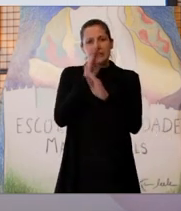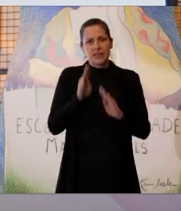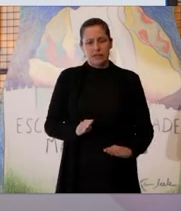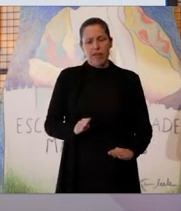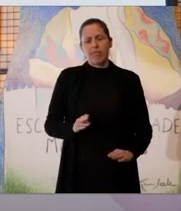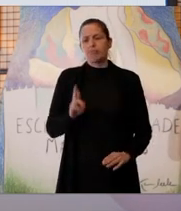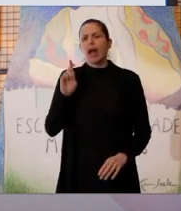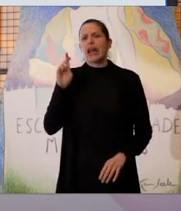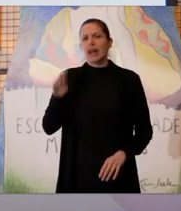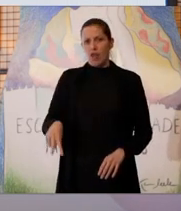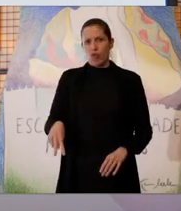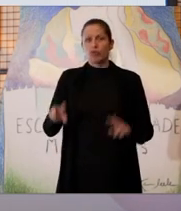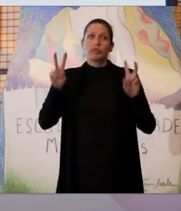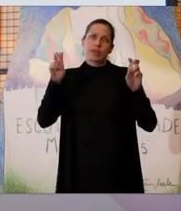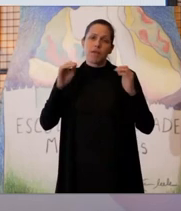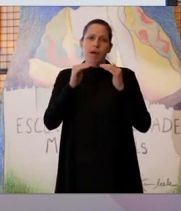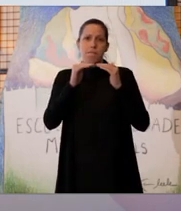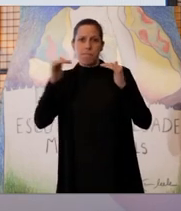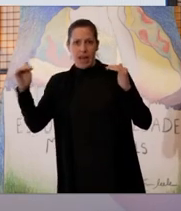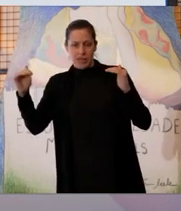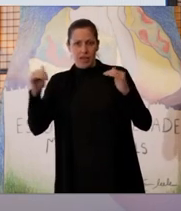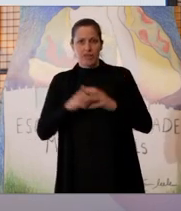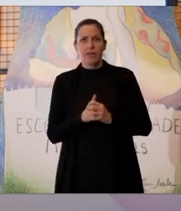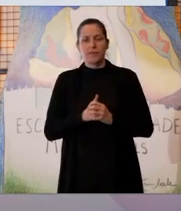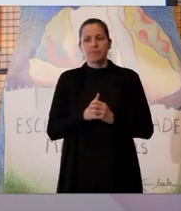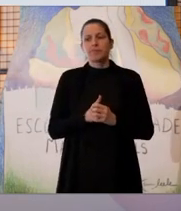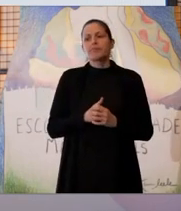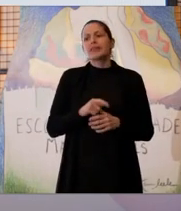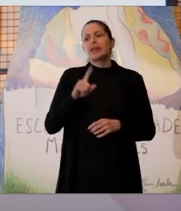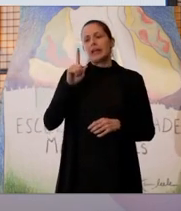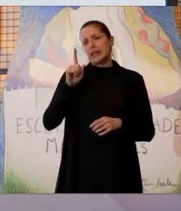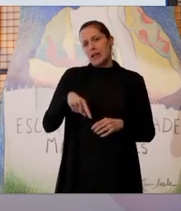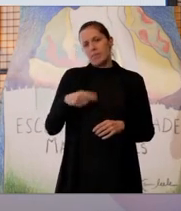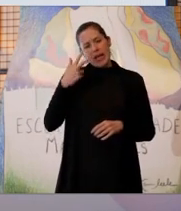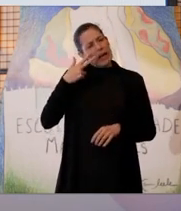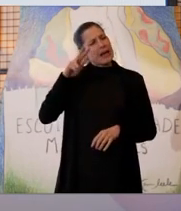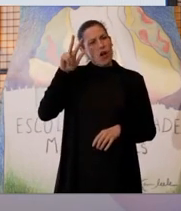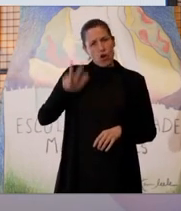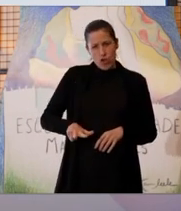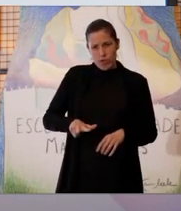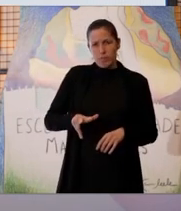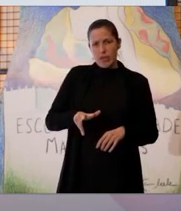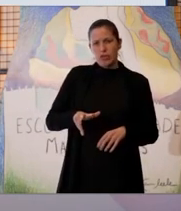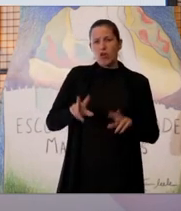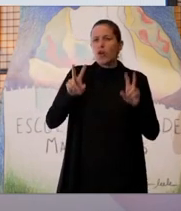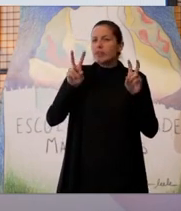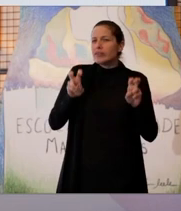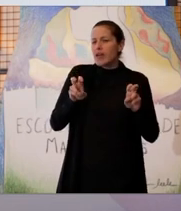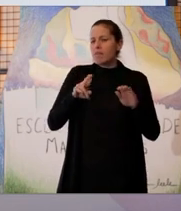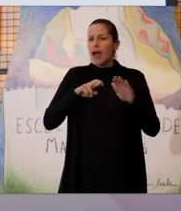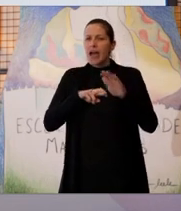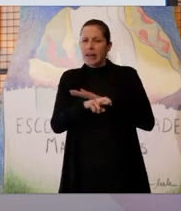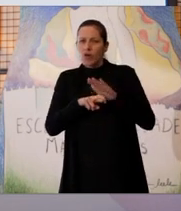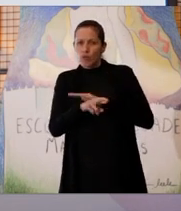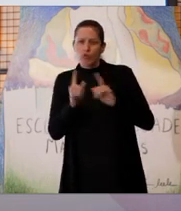es la del pronunciamiento vía sentencia del constitucional por el recurso de inconstitucionalidad presentado contra la